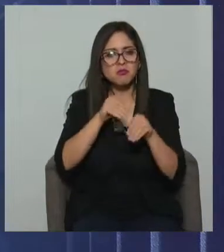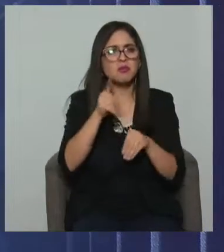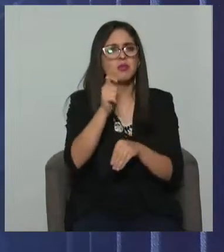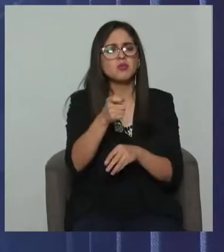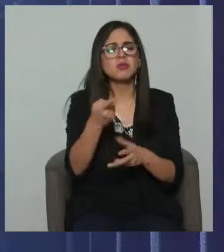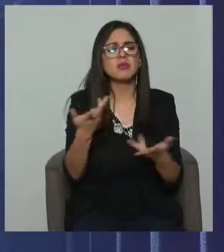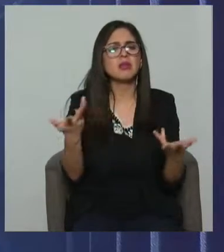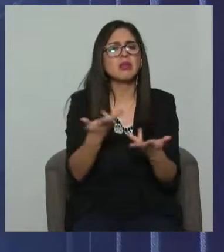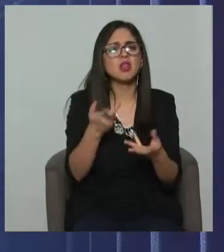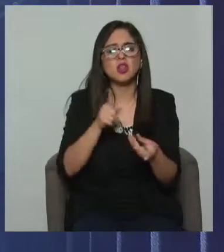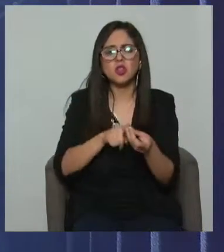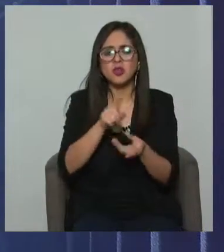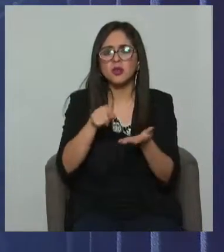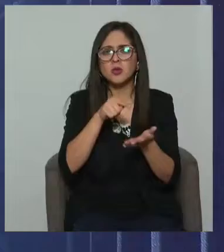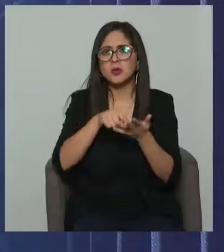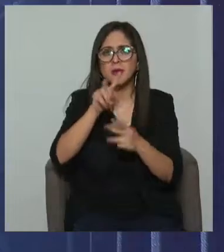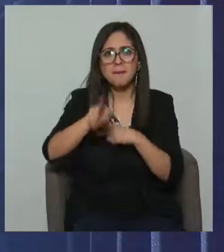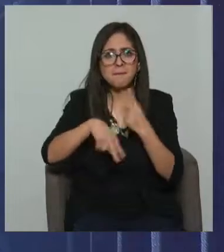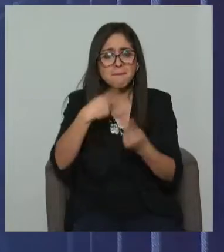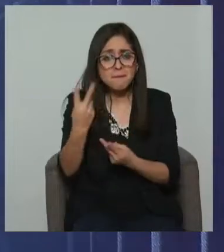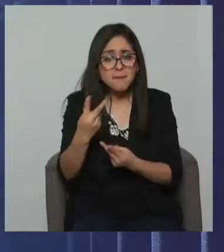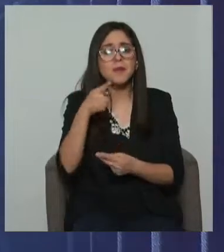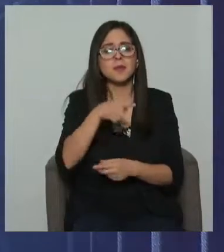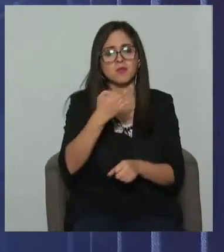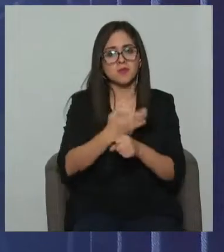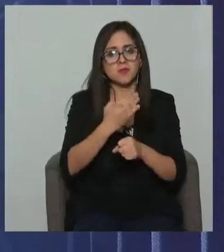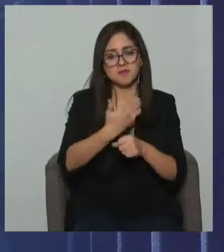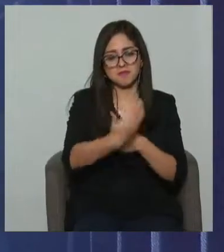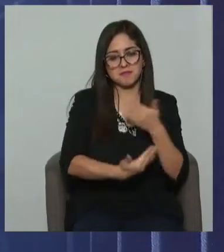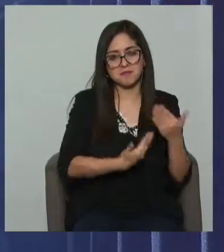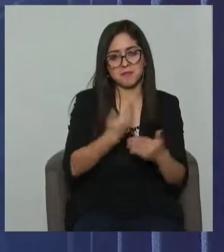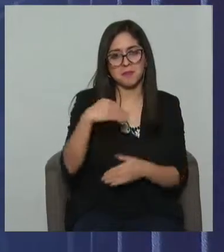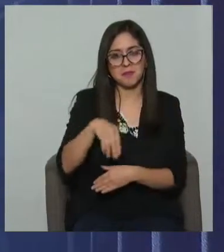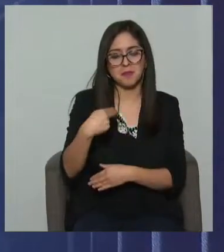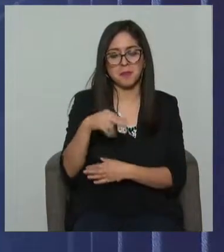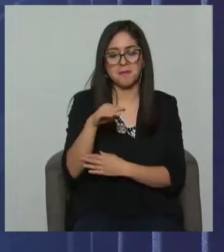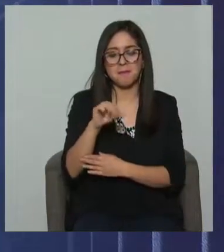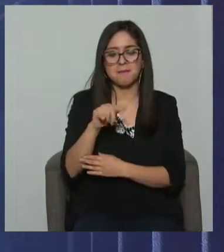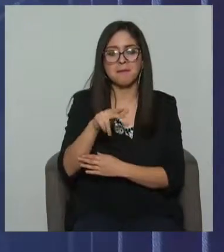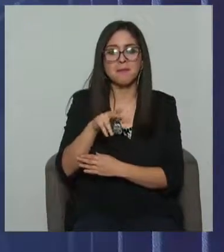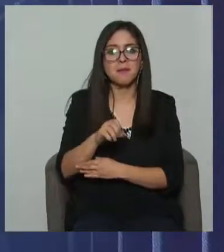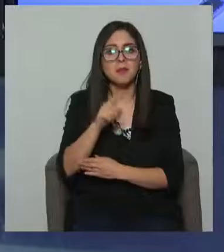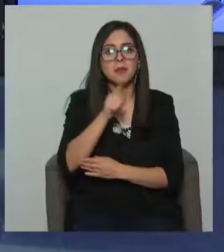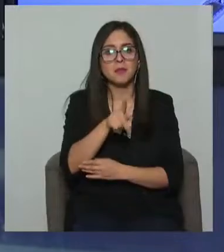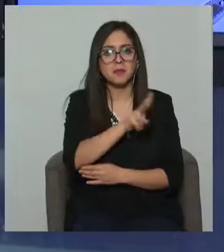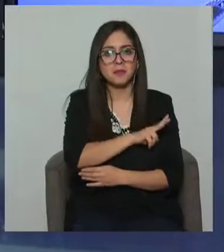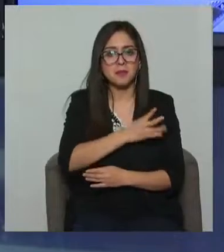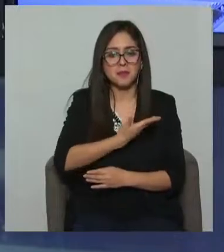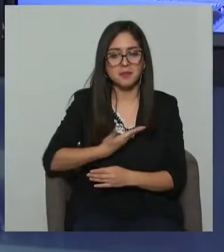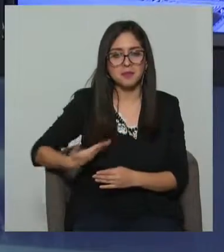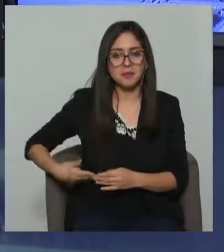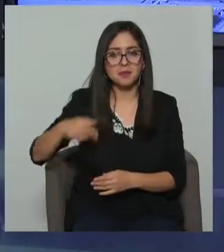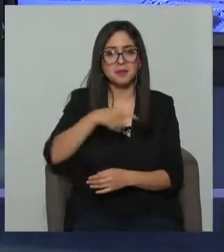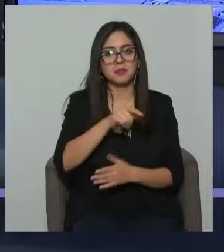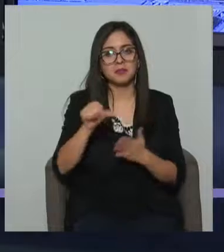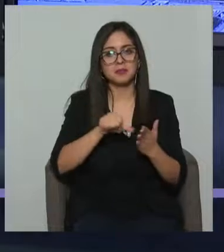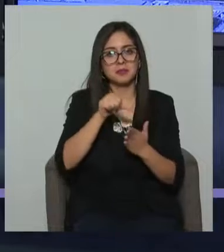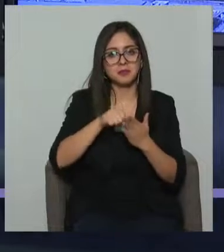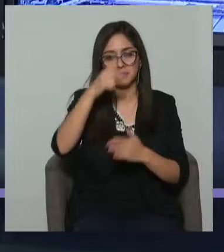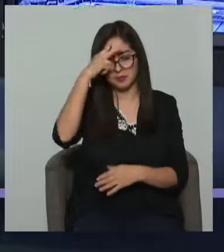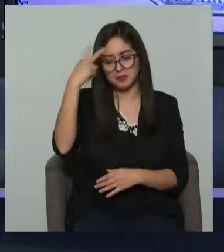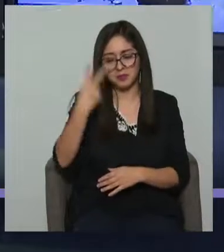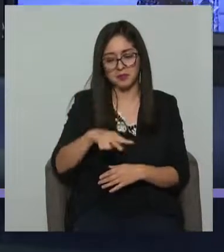Bueno, pues escucha muy bien porque ahora le voy a presentar con muchísimo gusto a Mario Ficacci. Él es vicepresidente del Centro Mexicano de